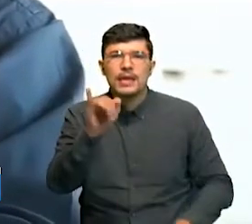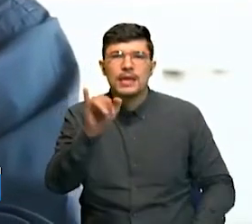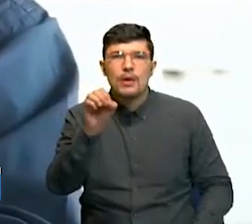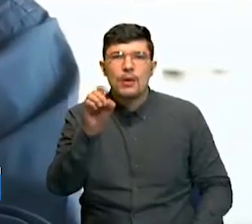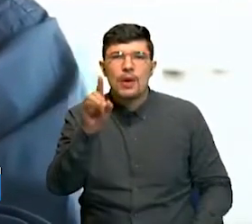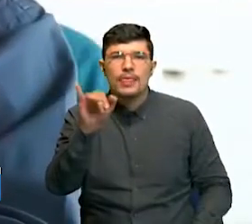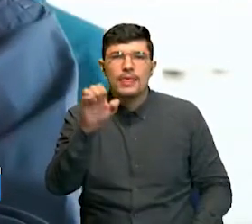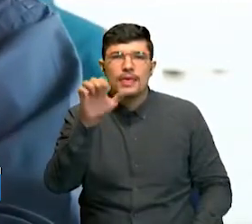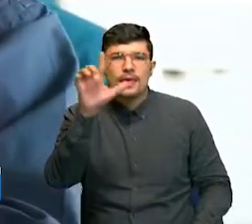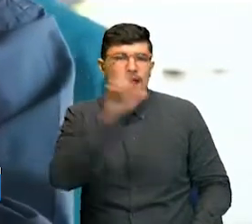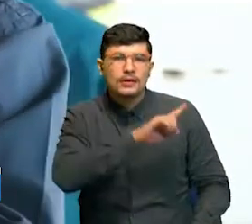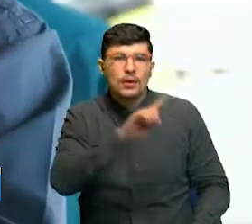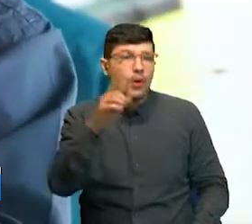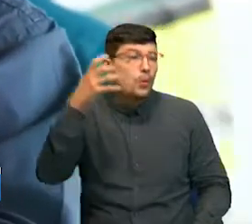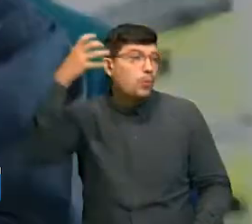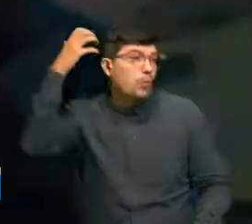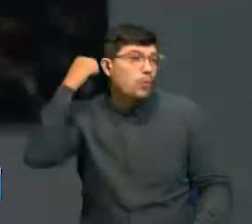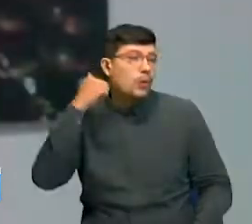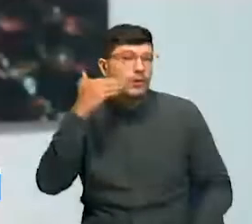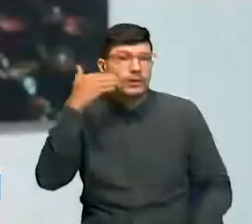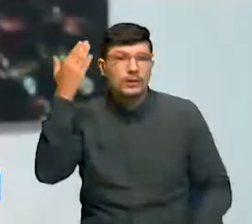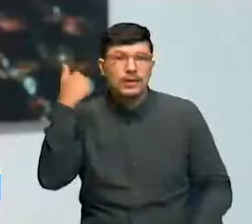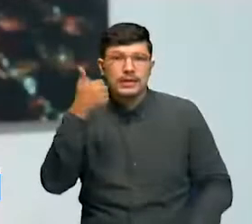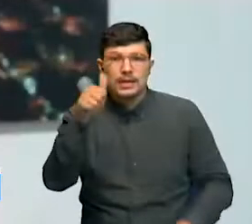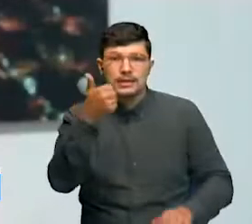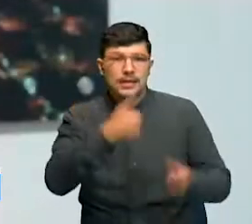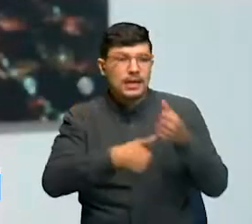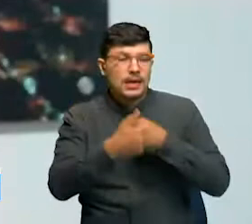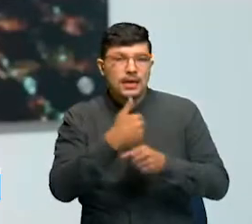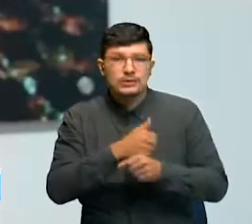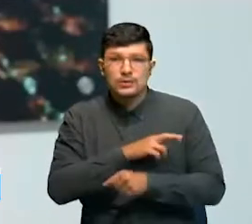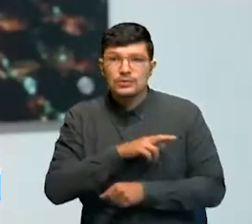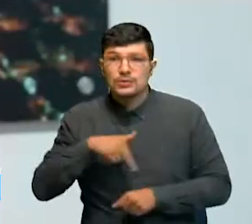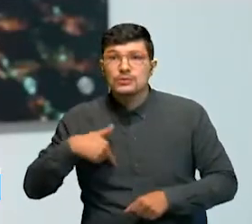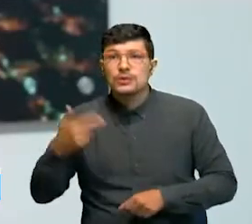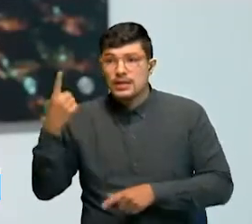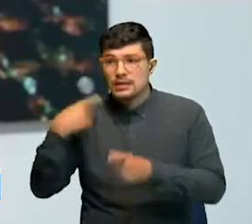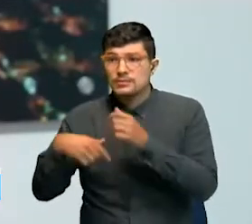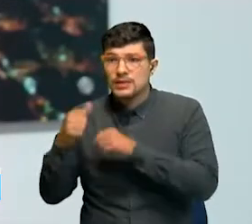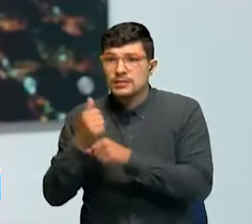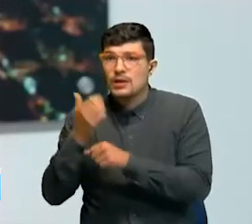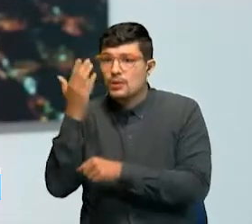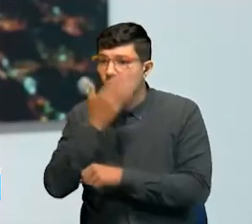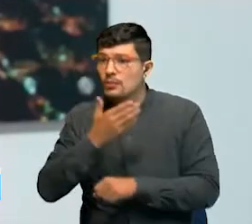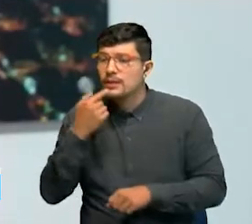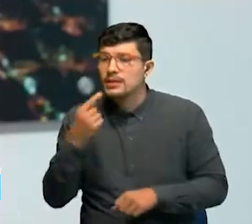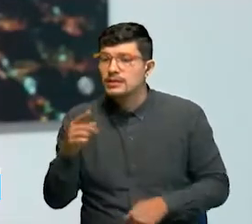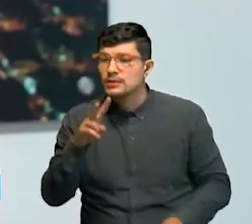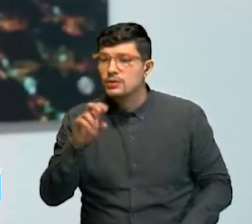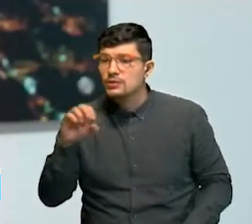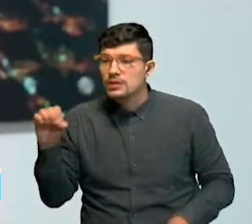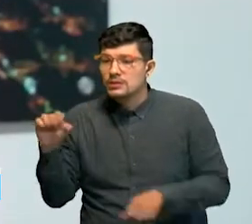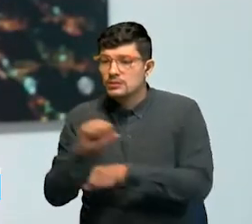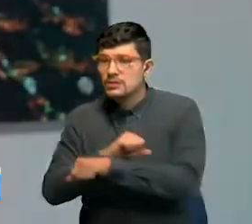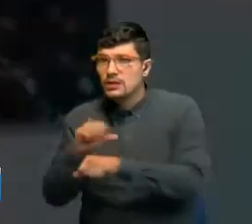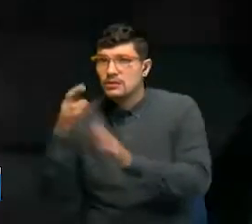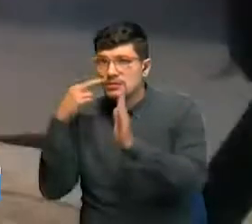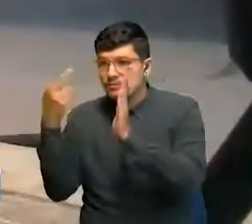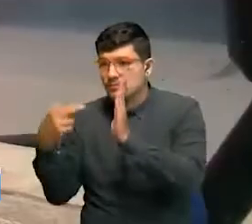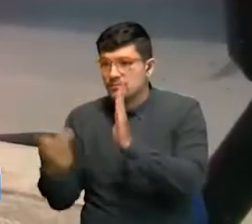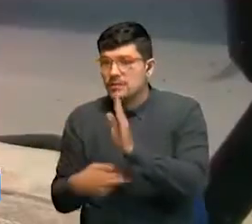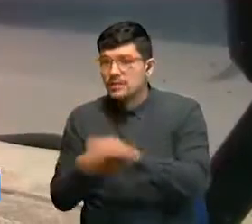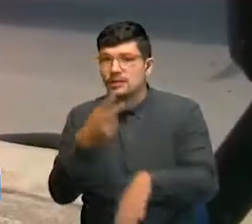vende el tradicional diésel de hace 10 años. Como lo hemos comprobado el año pasado, de 200 vehículos que fueron monitoreados,